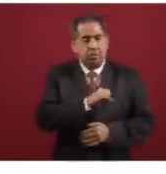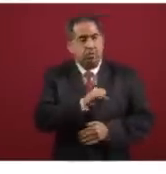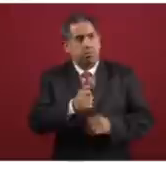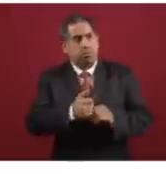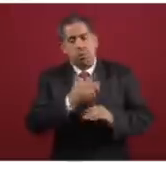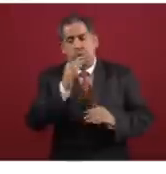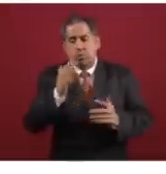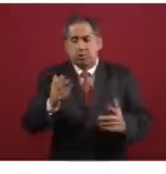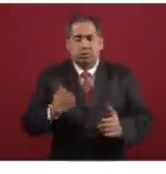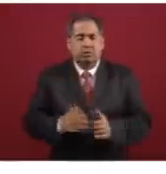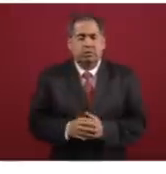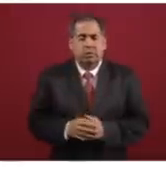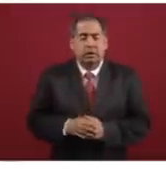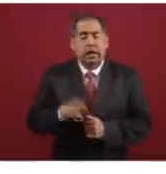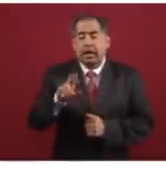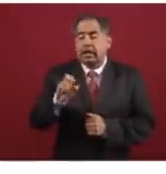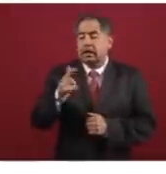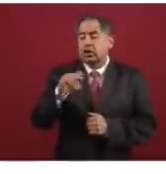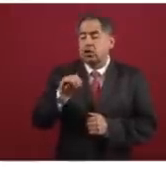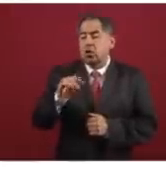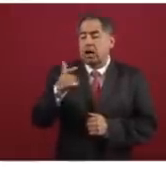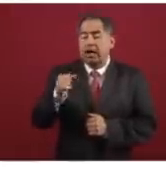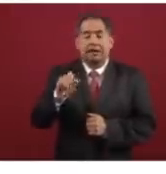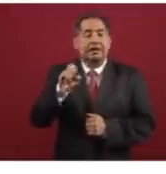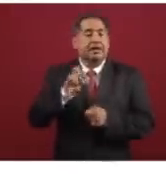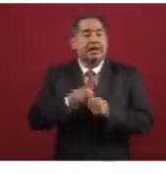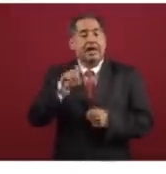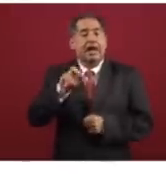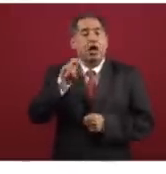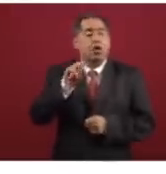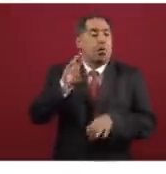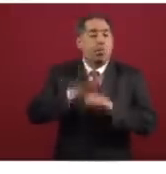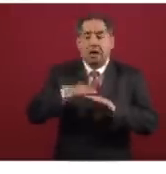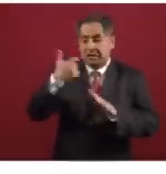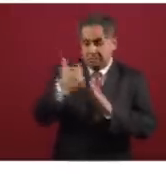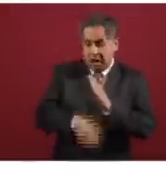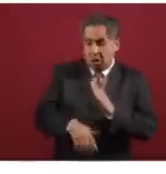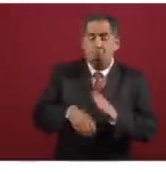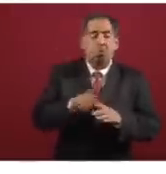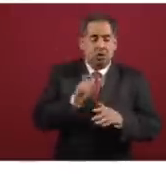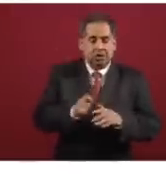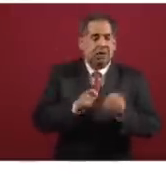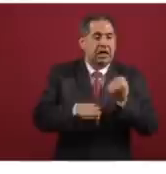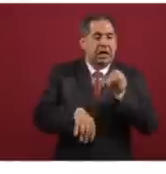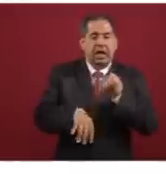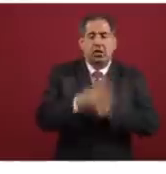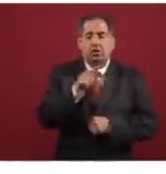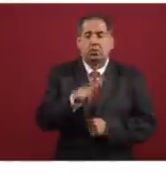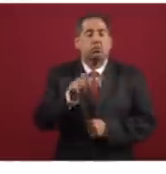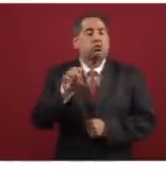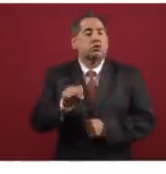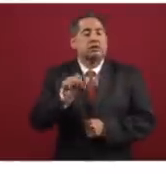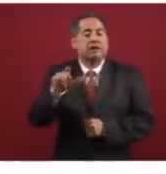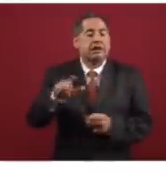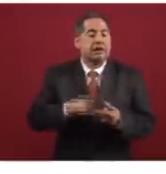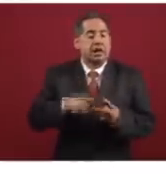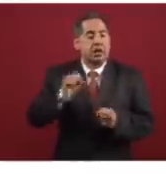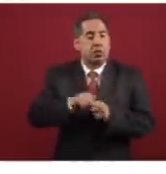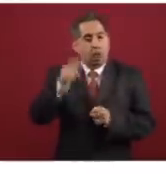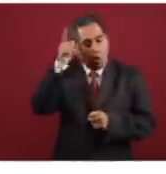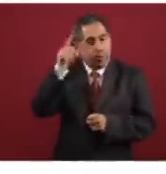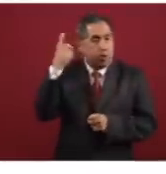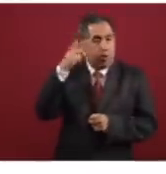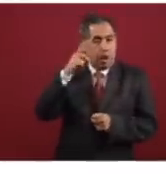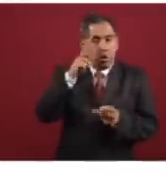margen. Regio Gas Lerdo tiene el precio más bajo para cilindros, con el margen más bajo en Guadalupe Victoria